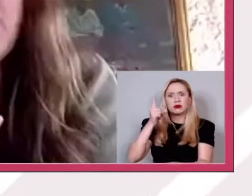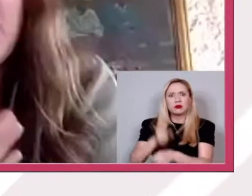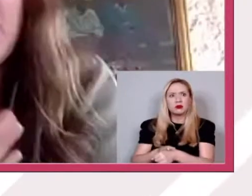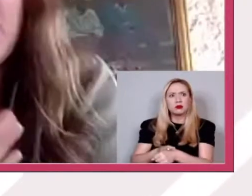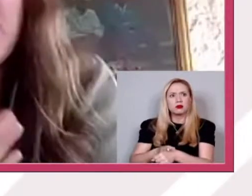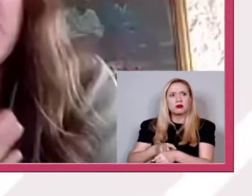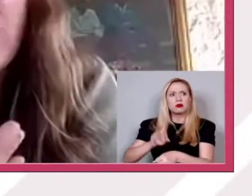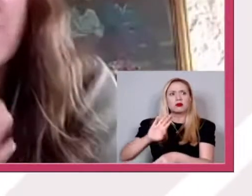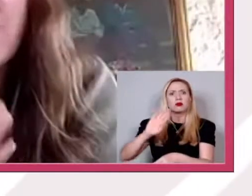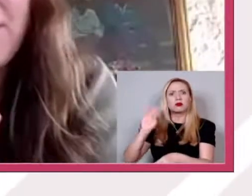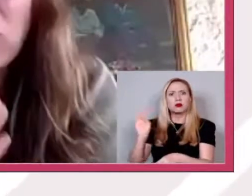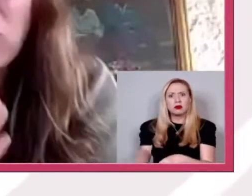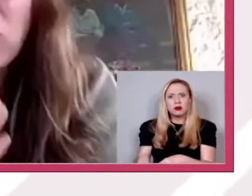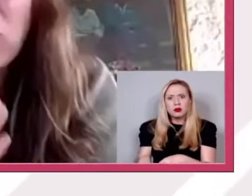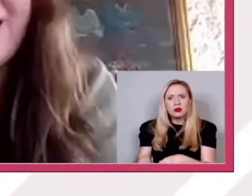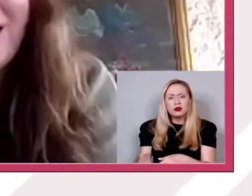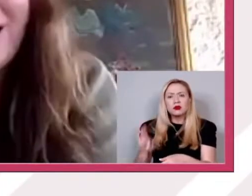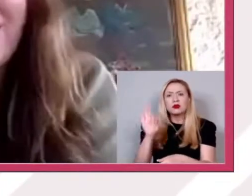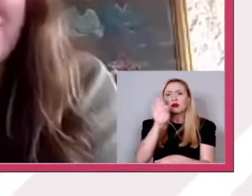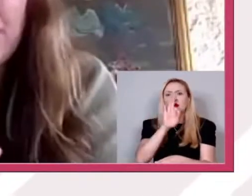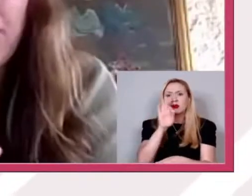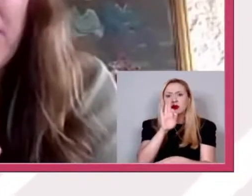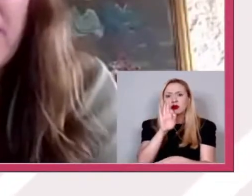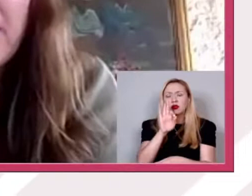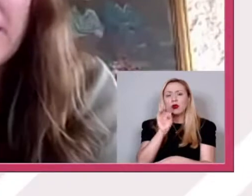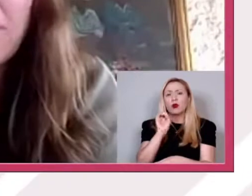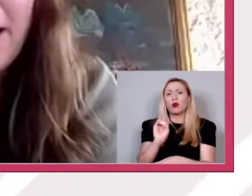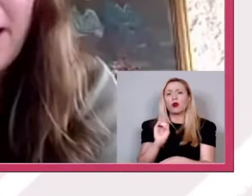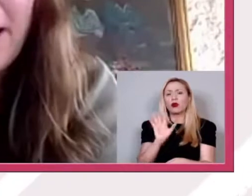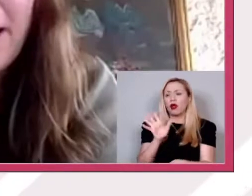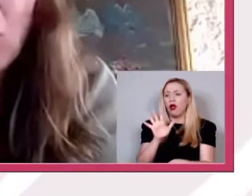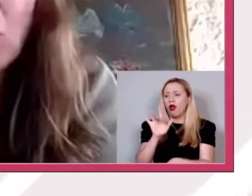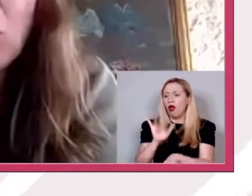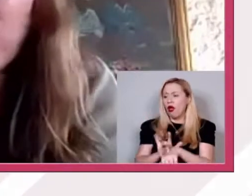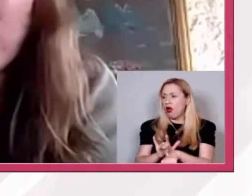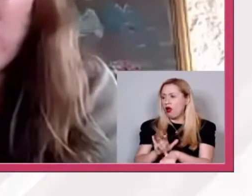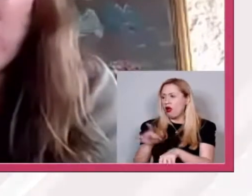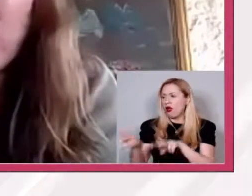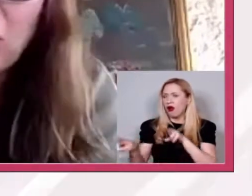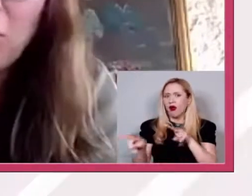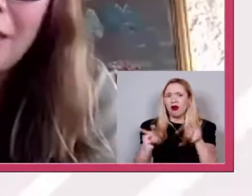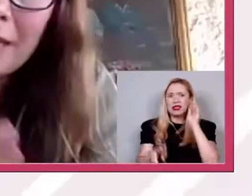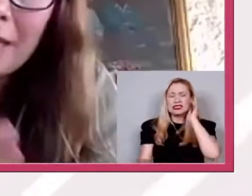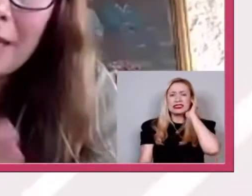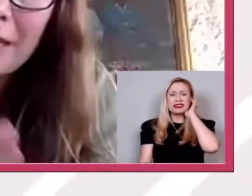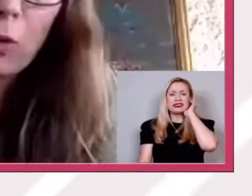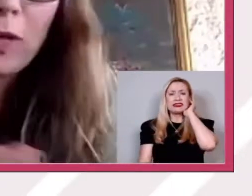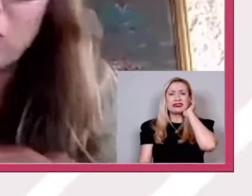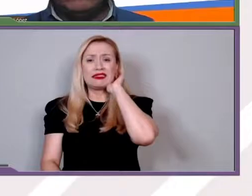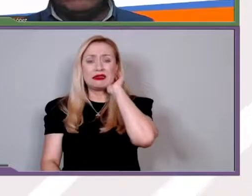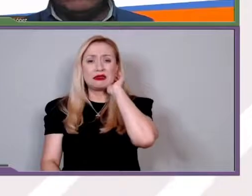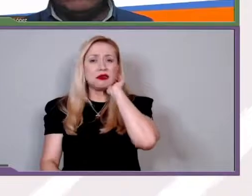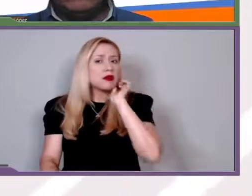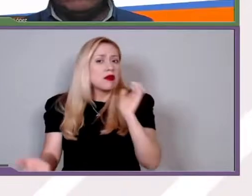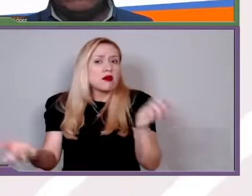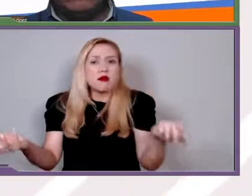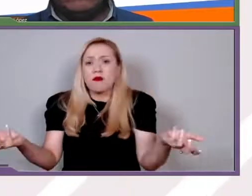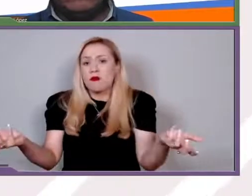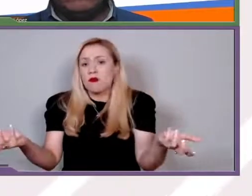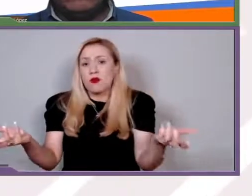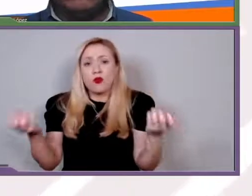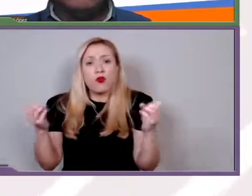lo han experimentado en personas cercanas. Y para esto no hemos tenido medidas, o por lo menos, y es lo que